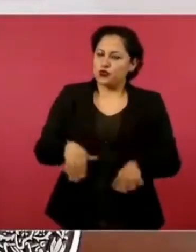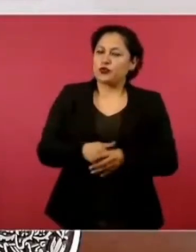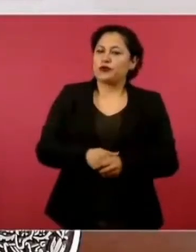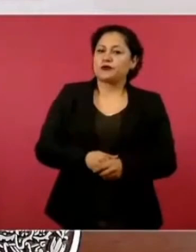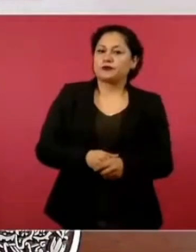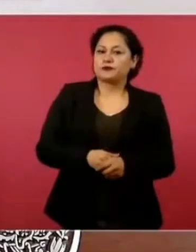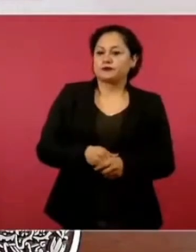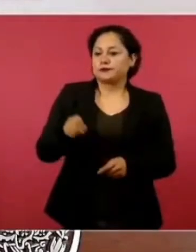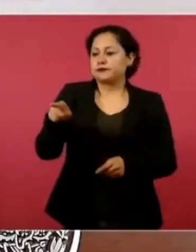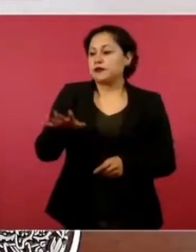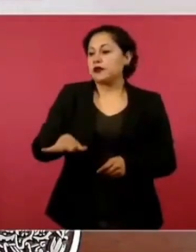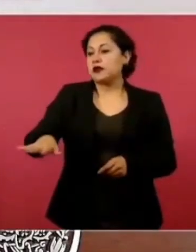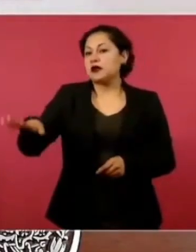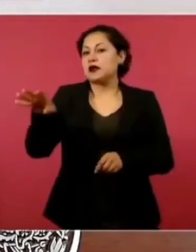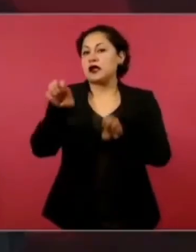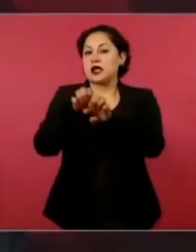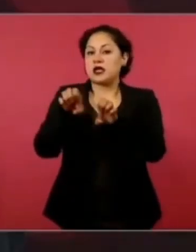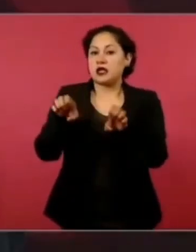de primera,